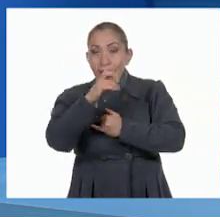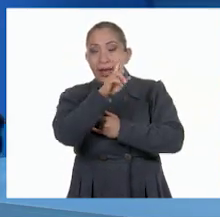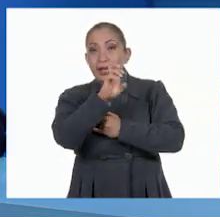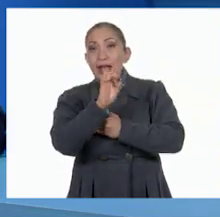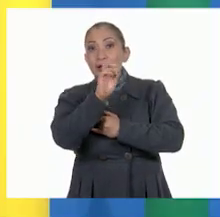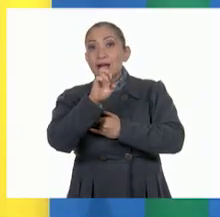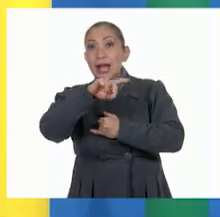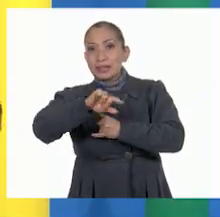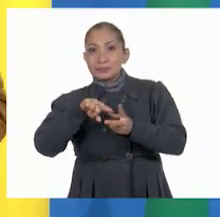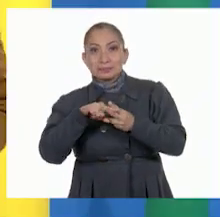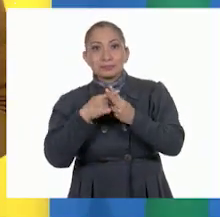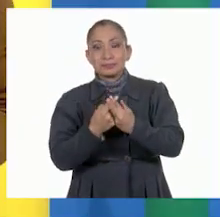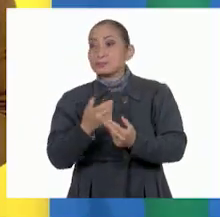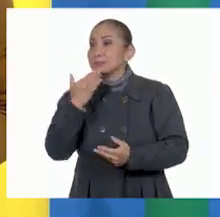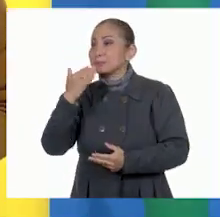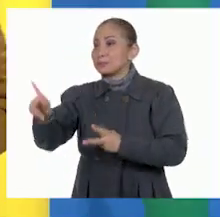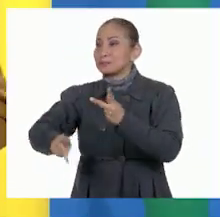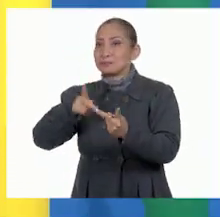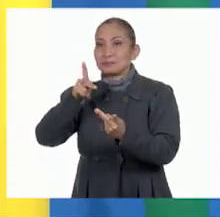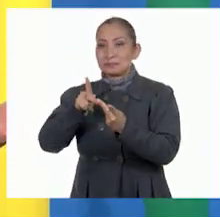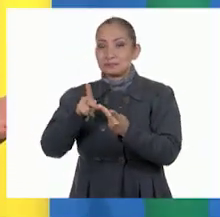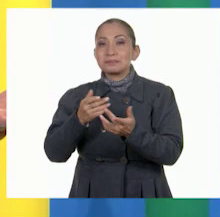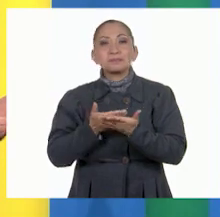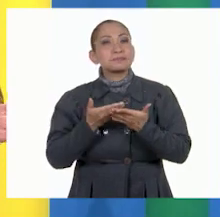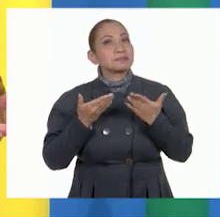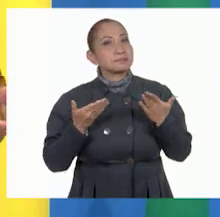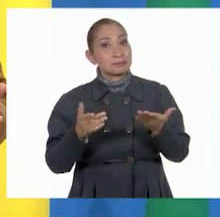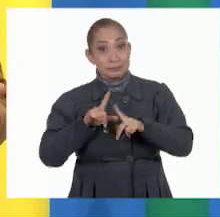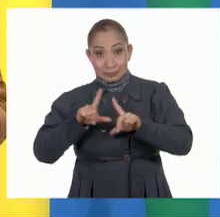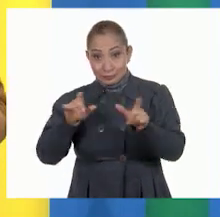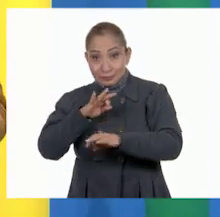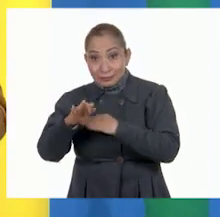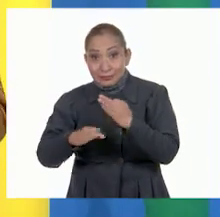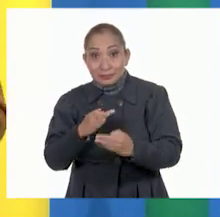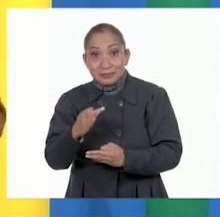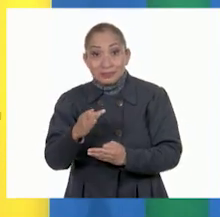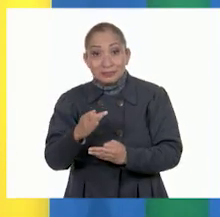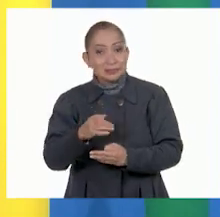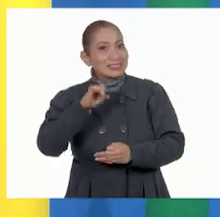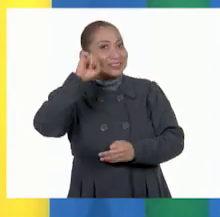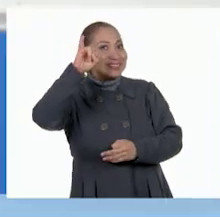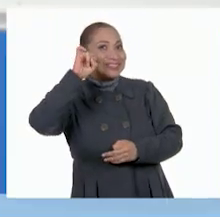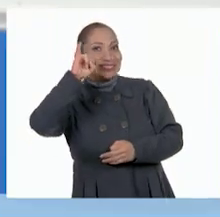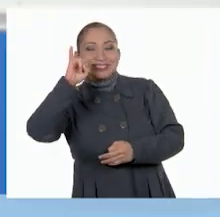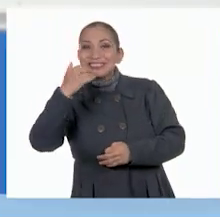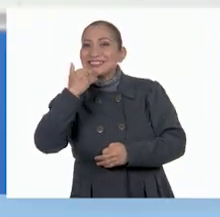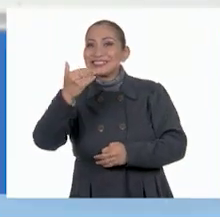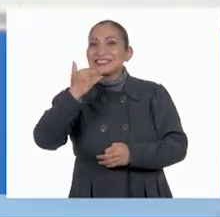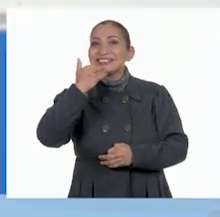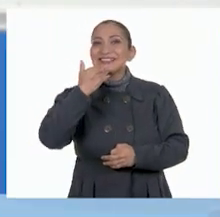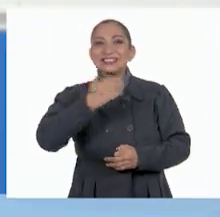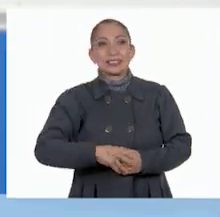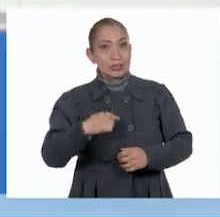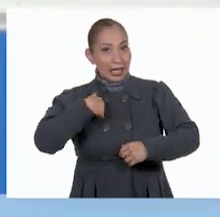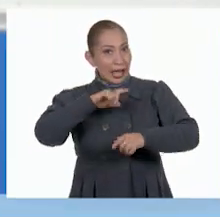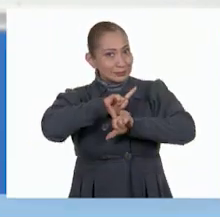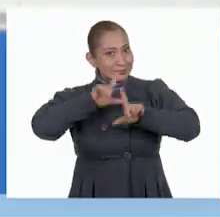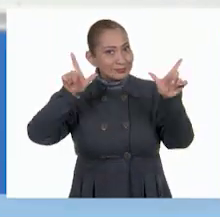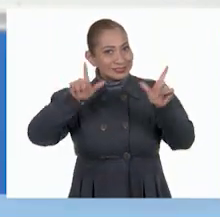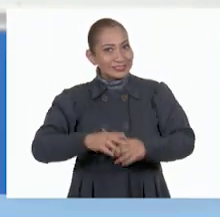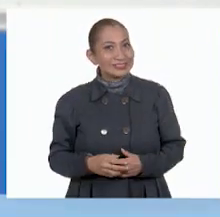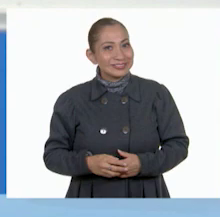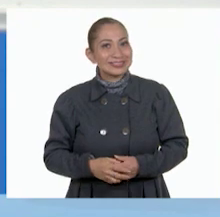comencemos. Muy bien, perfecto. Entonces, ahora sí, ¿están listos? Sí, muy bien. Yo ya estoy